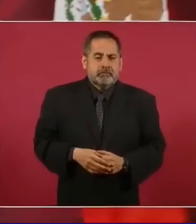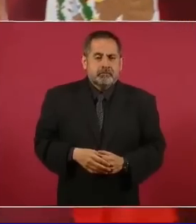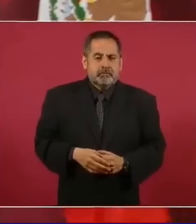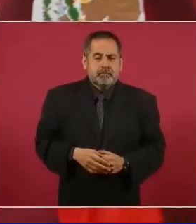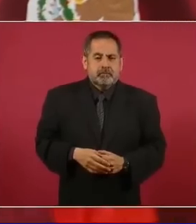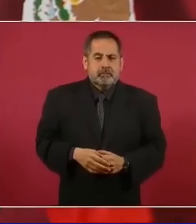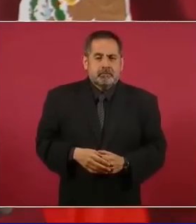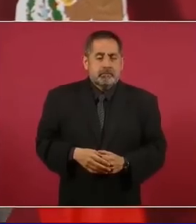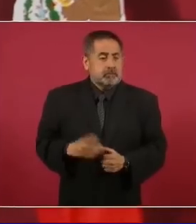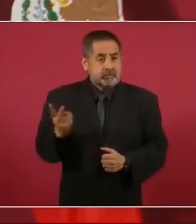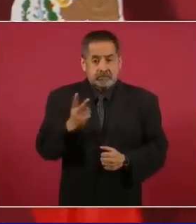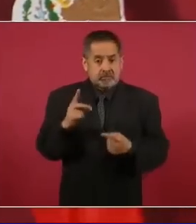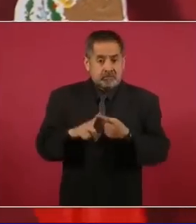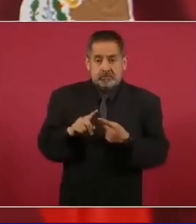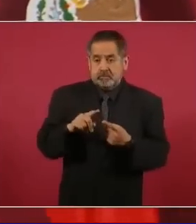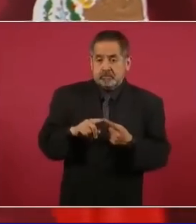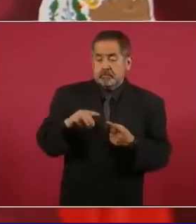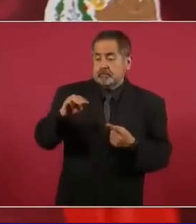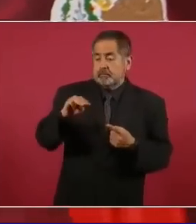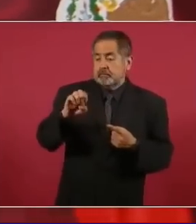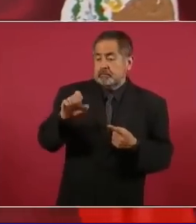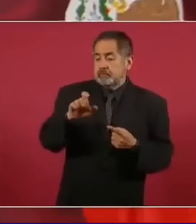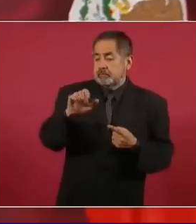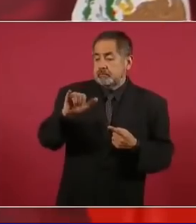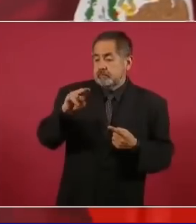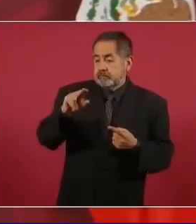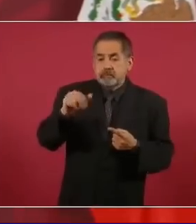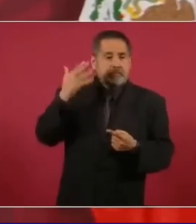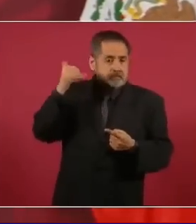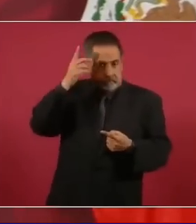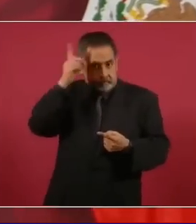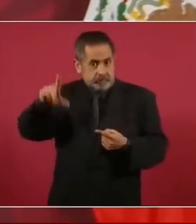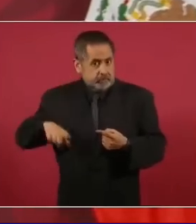Y las dos líneas aéreas públicas